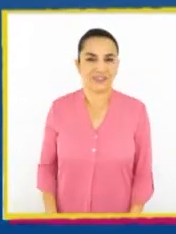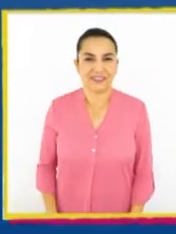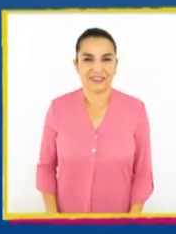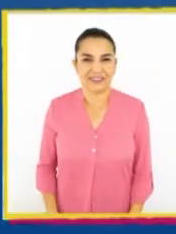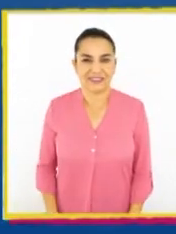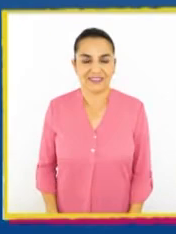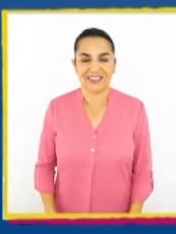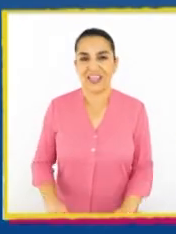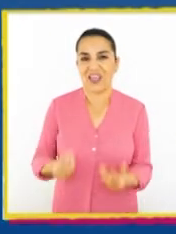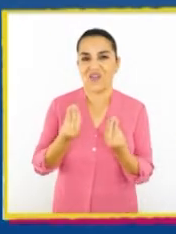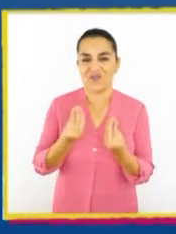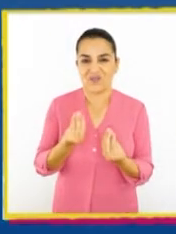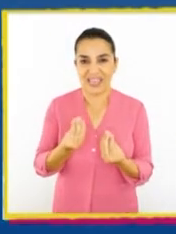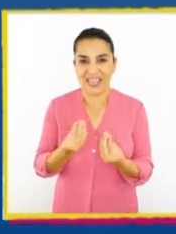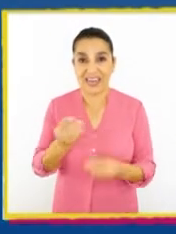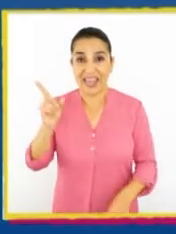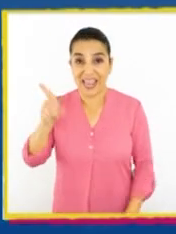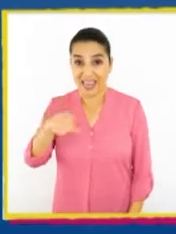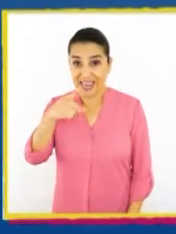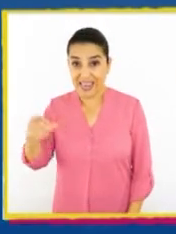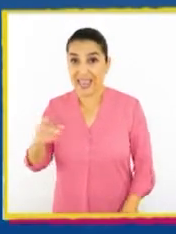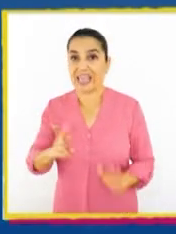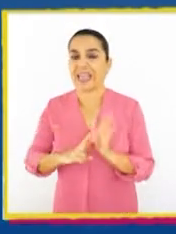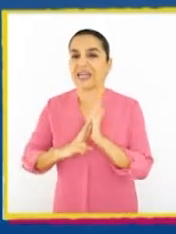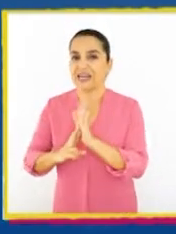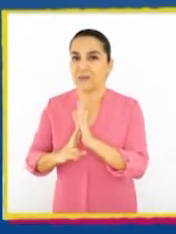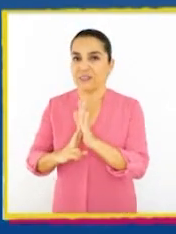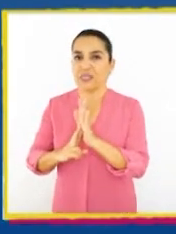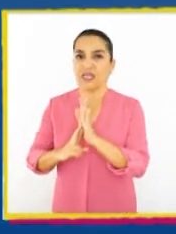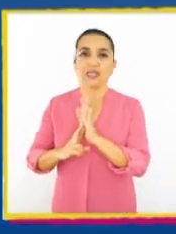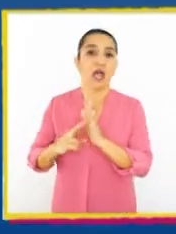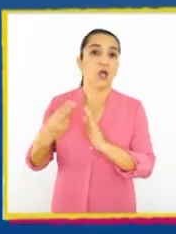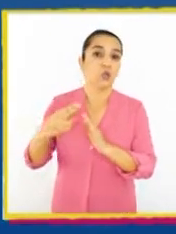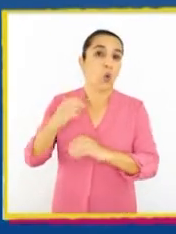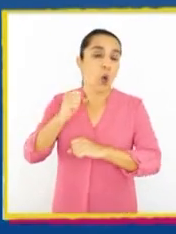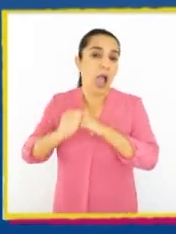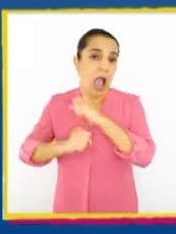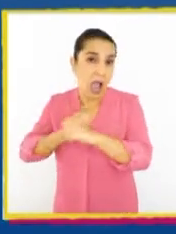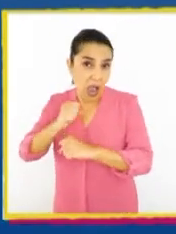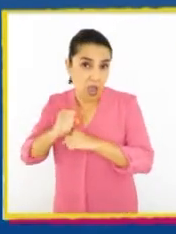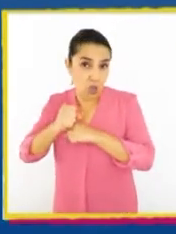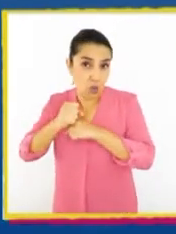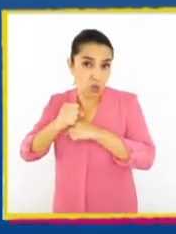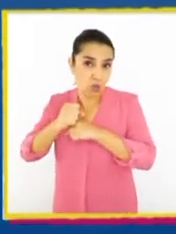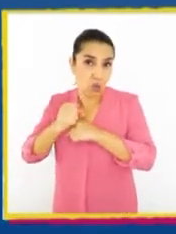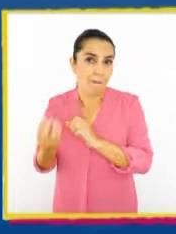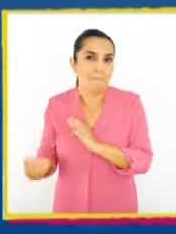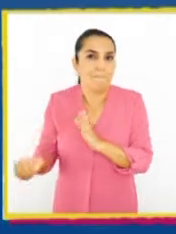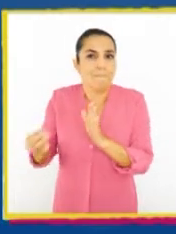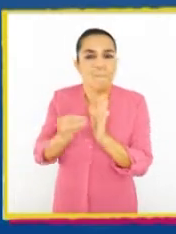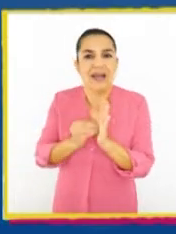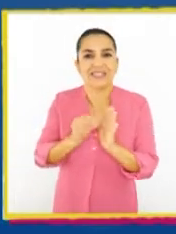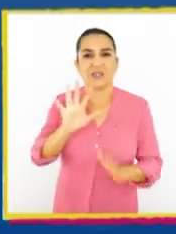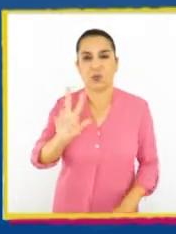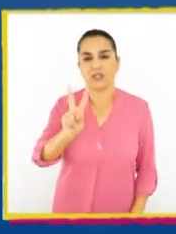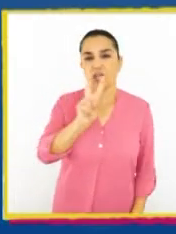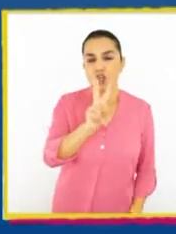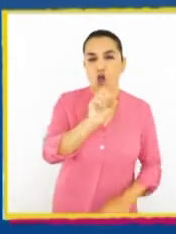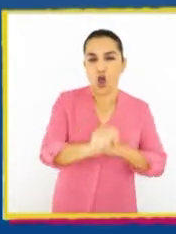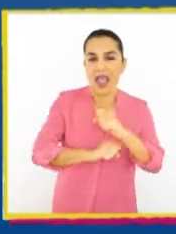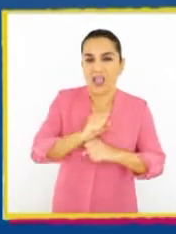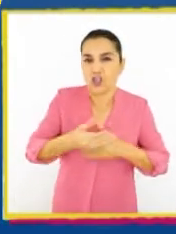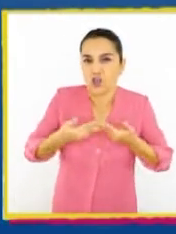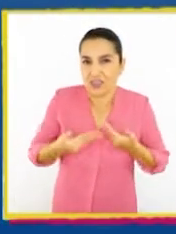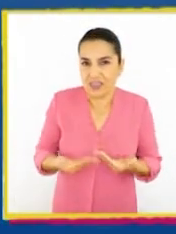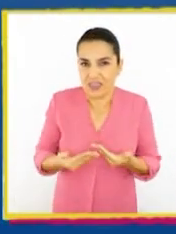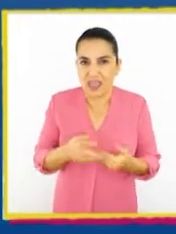ecuación entonces? Bien, X, que representa el año, más los 52 años que tiene hoy día. Y